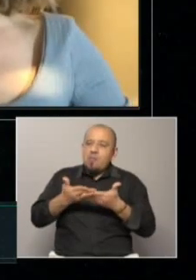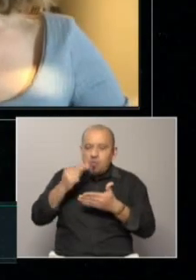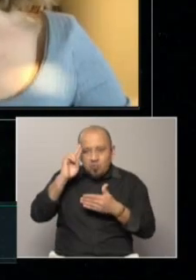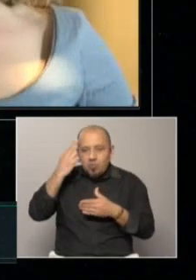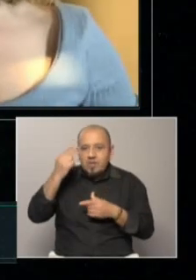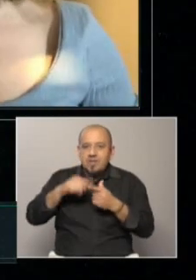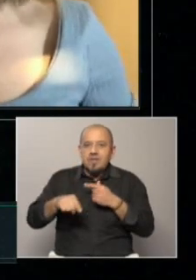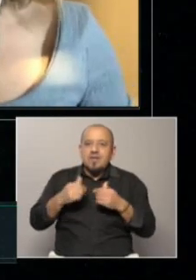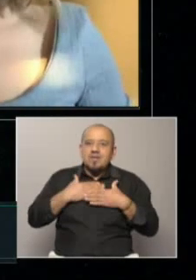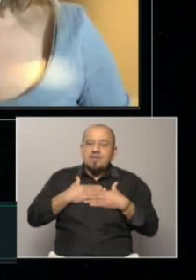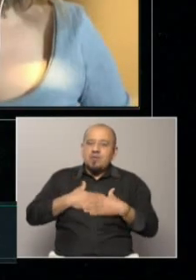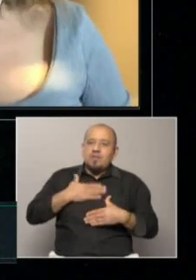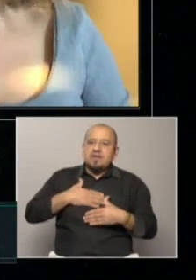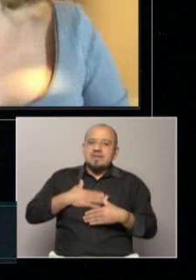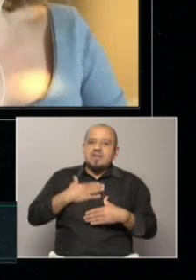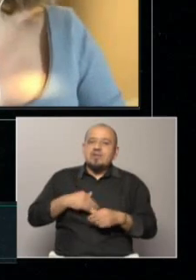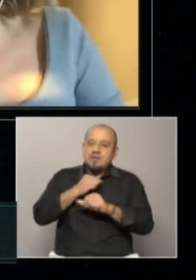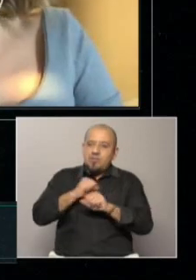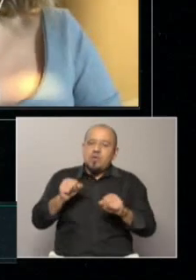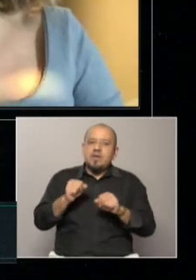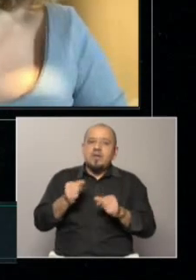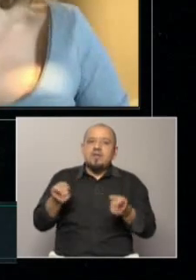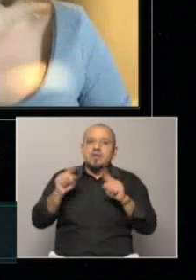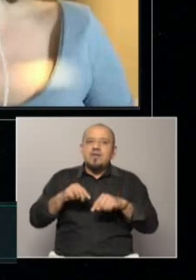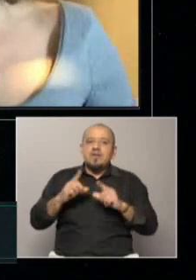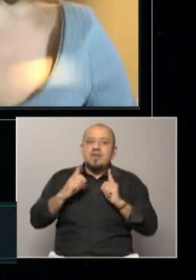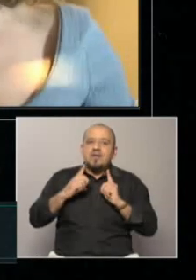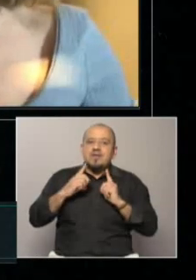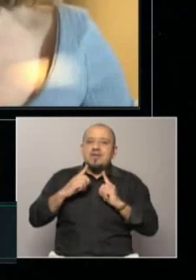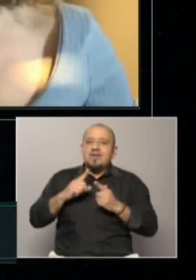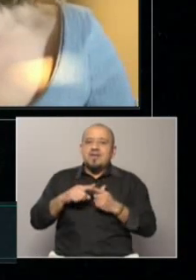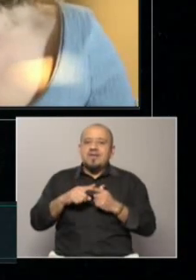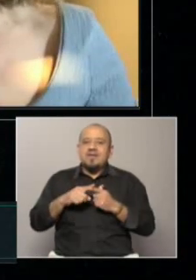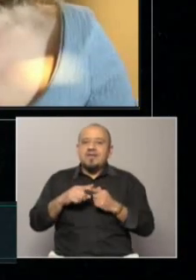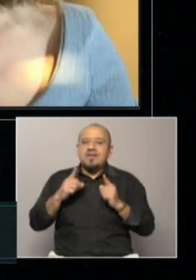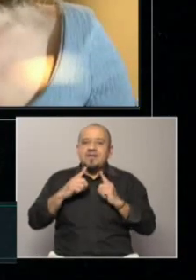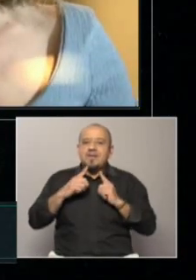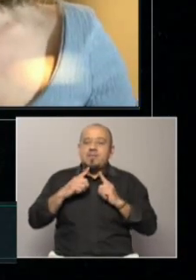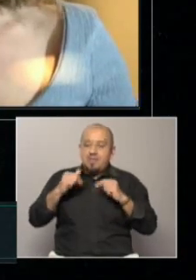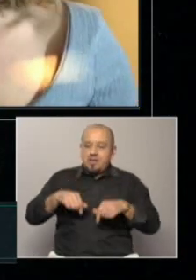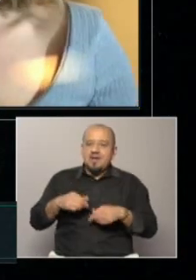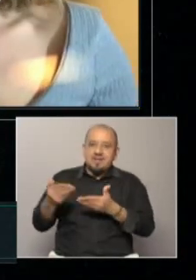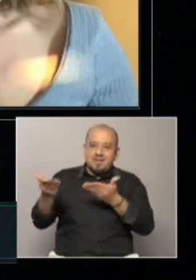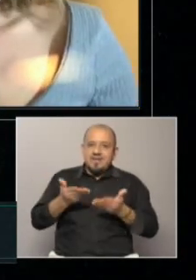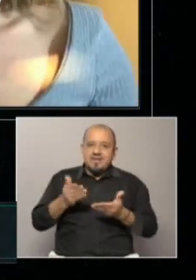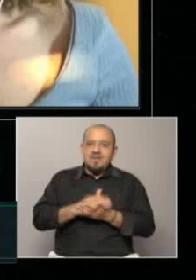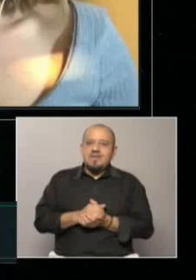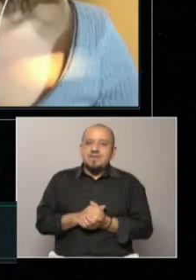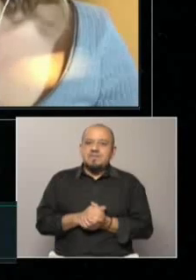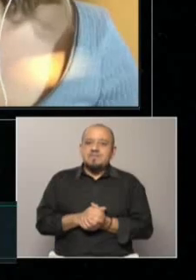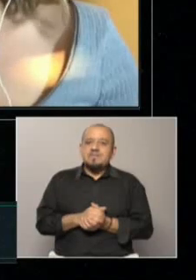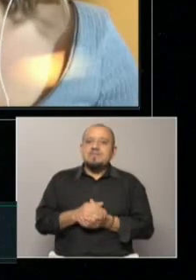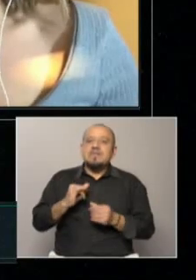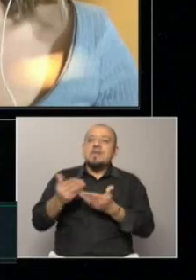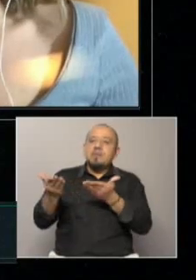que para mí va a ser un placer cuando se pueda, cuando podamos... Te esperamos en el programa de visita entonces. Ya estás invitada, mira. Pero sí. Pero